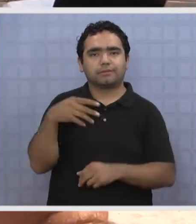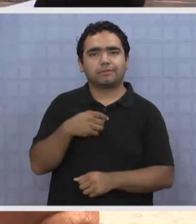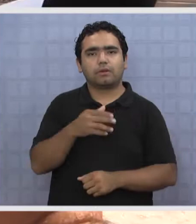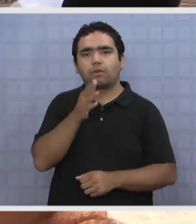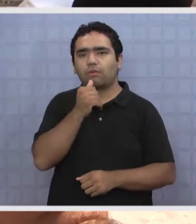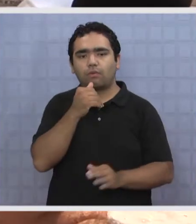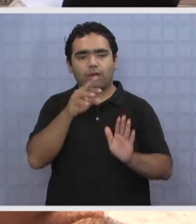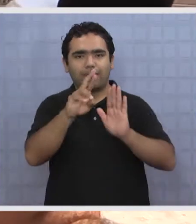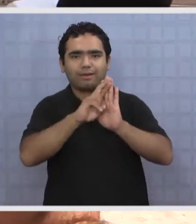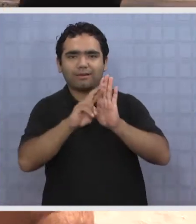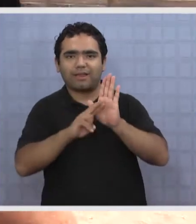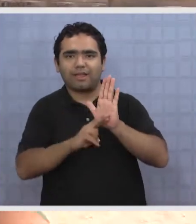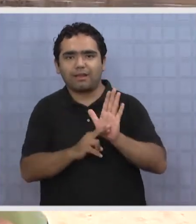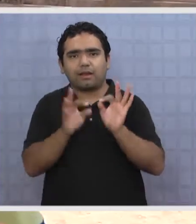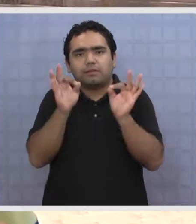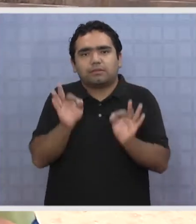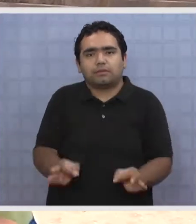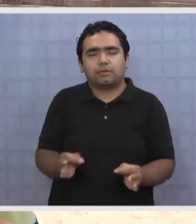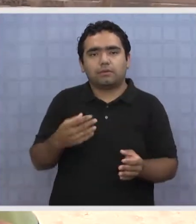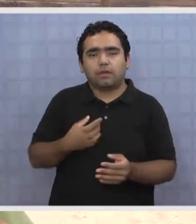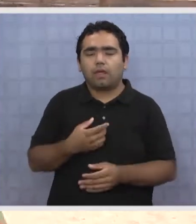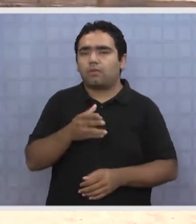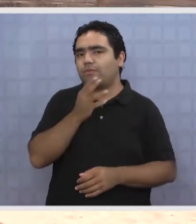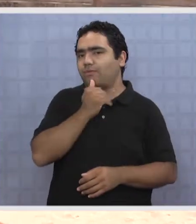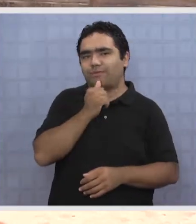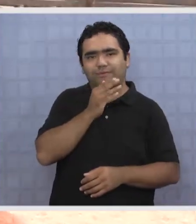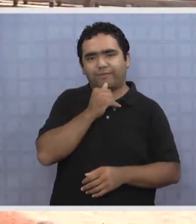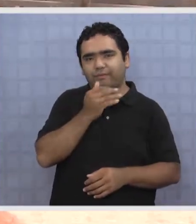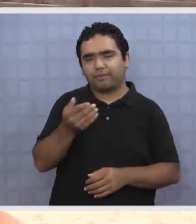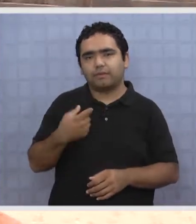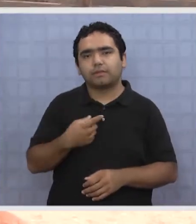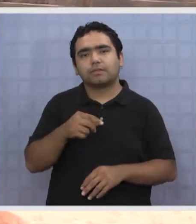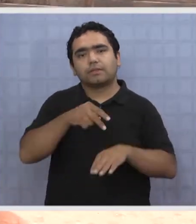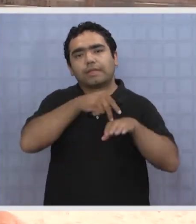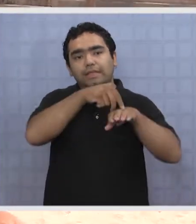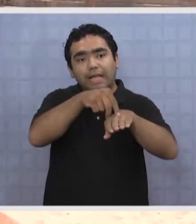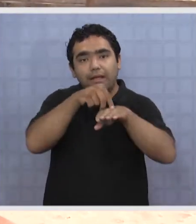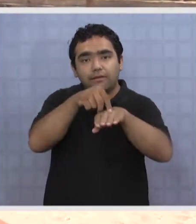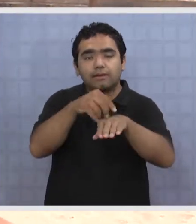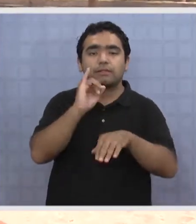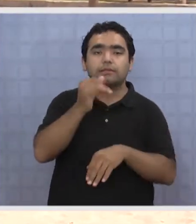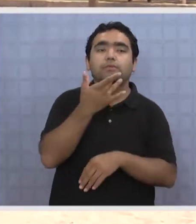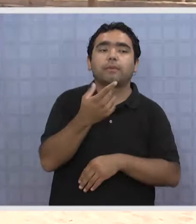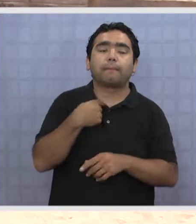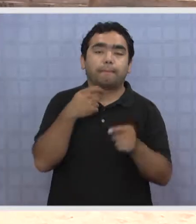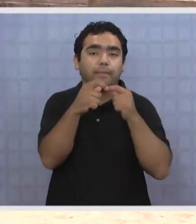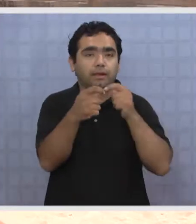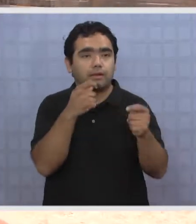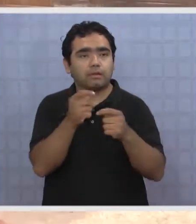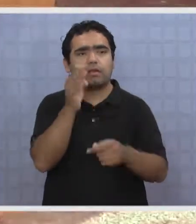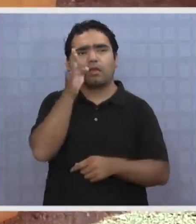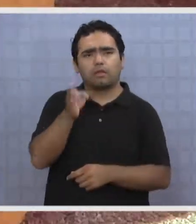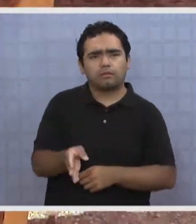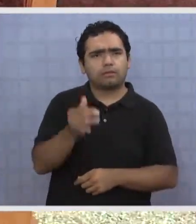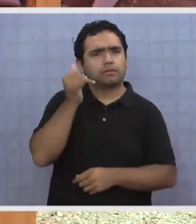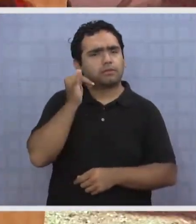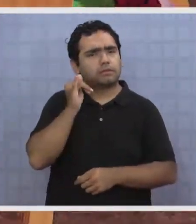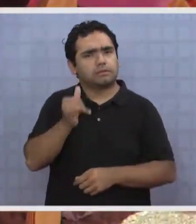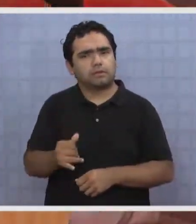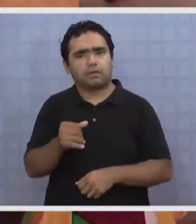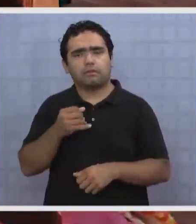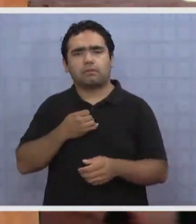no hay que tener tanta regla de seguridad. Claro. Lo que son tablas, obviamente que sí, porque es un poco más peligroso, no tienen que estar siempre